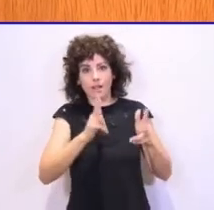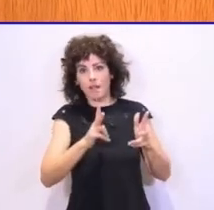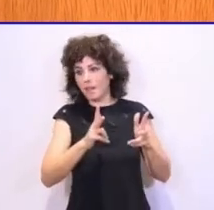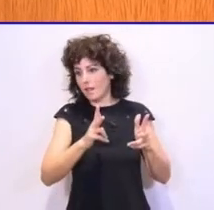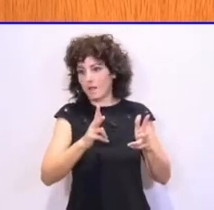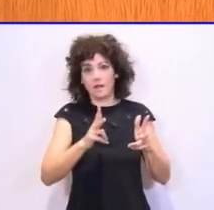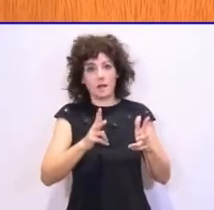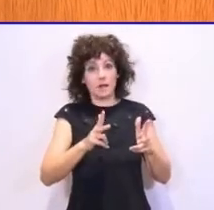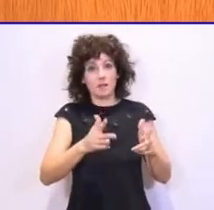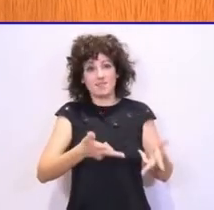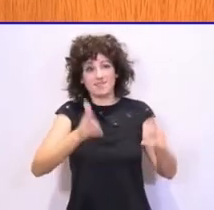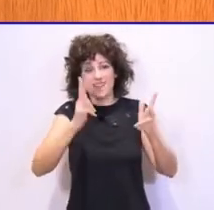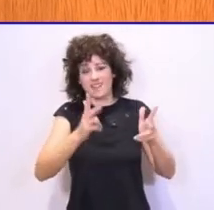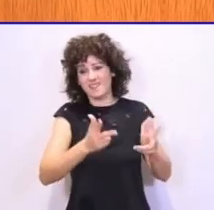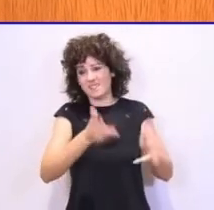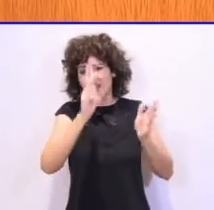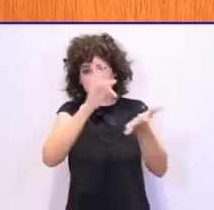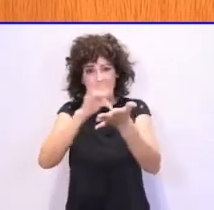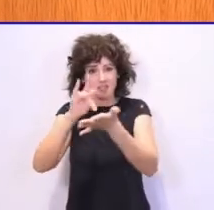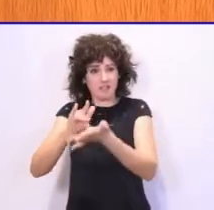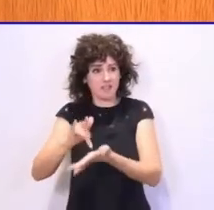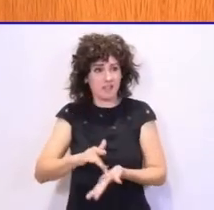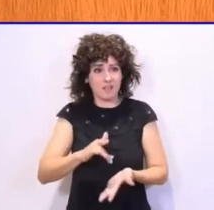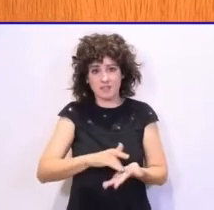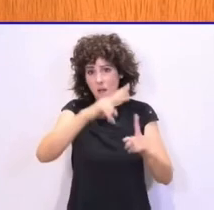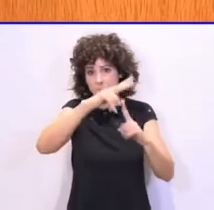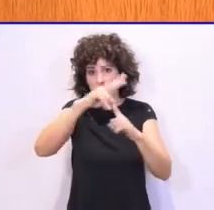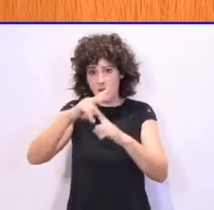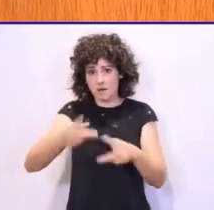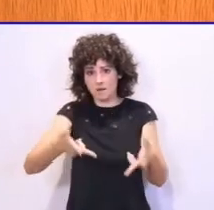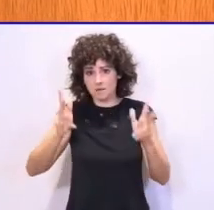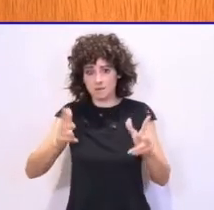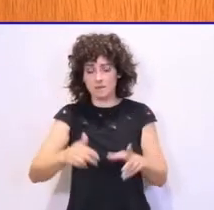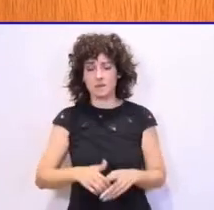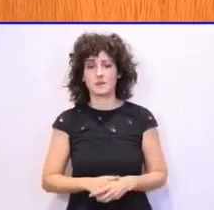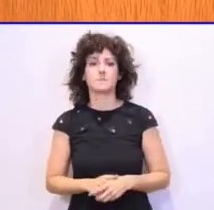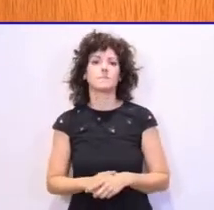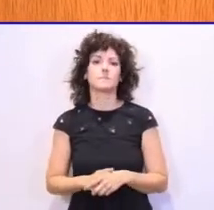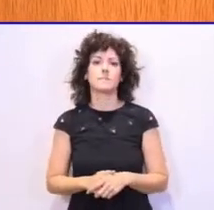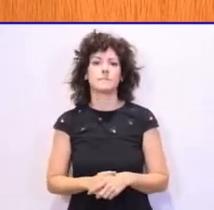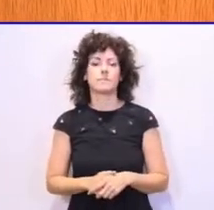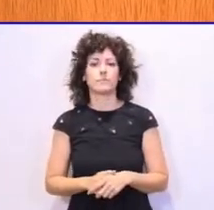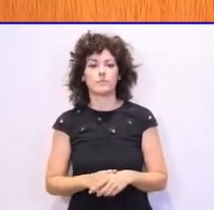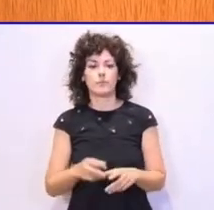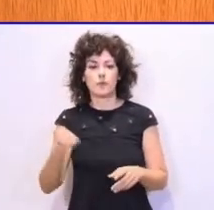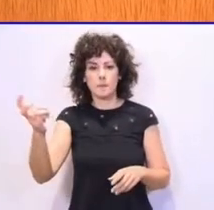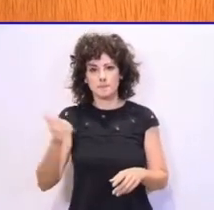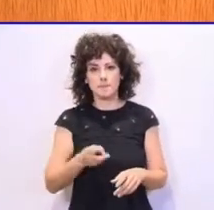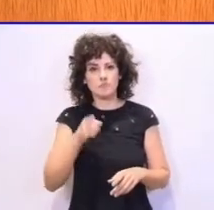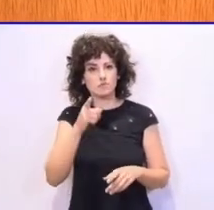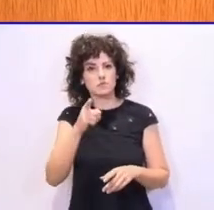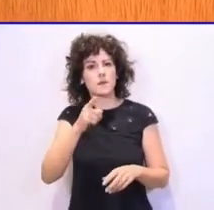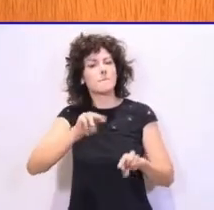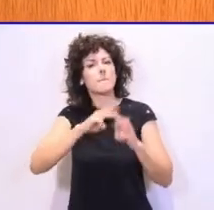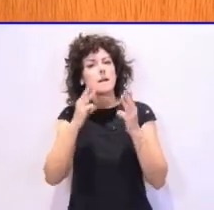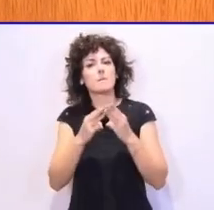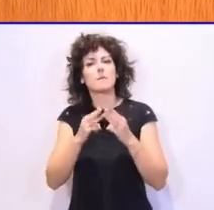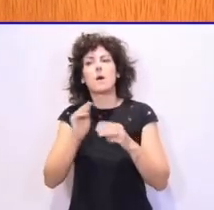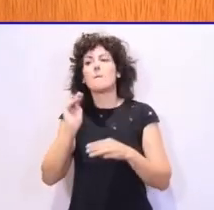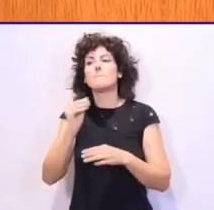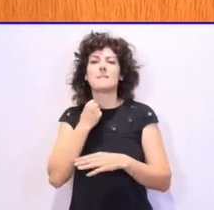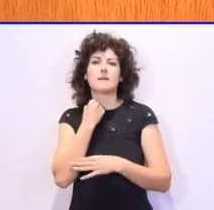a tantos y tantos parques viene usted a este parlamento decía a pedir el apoyo